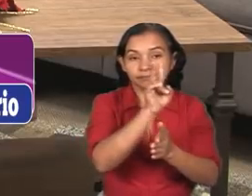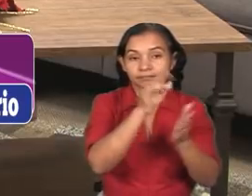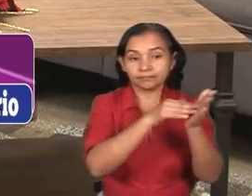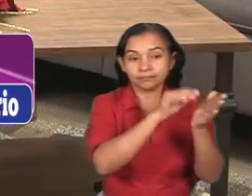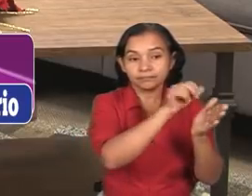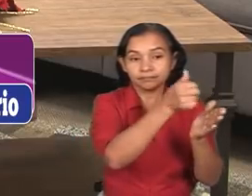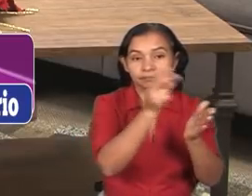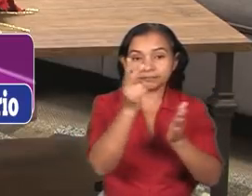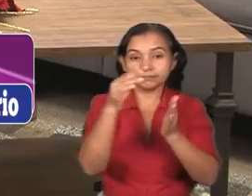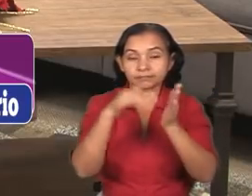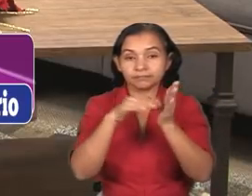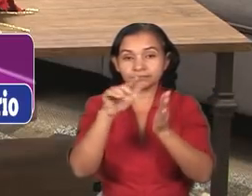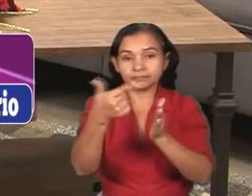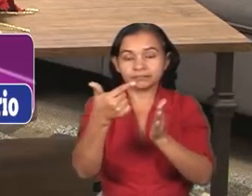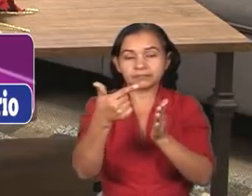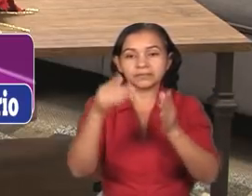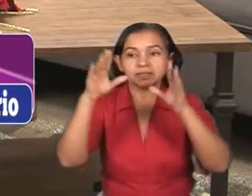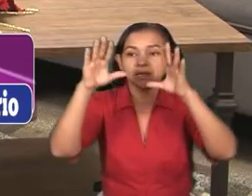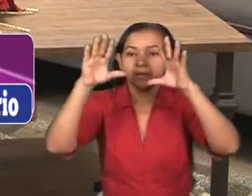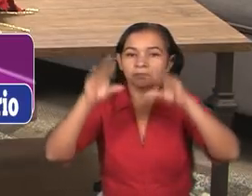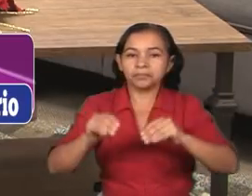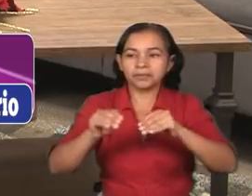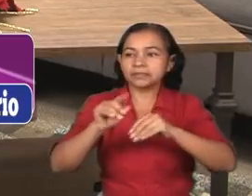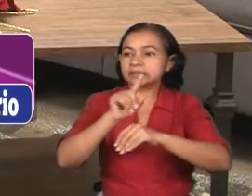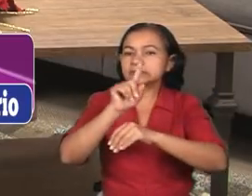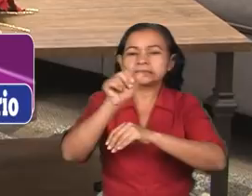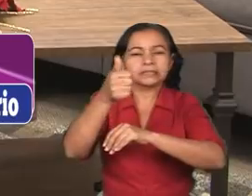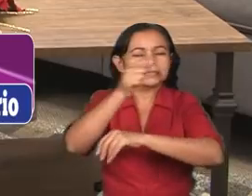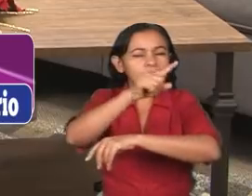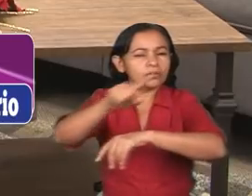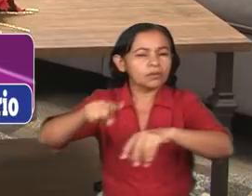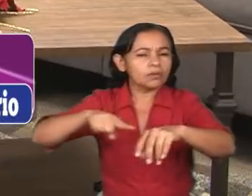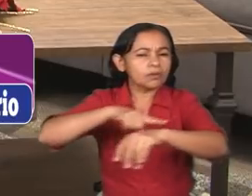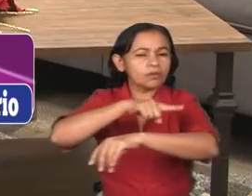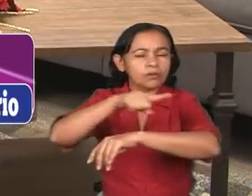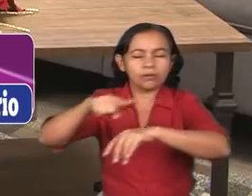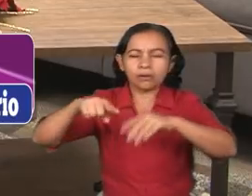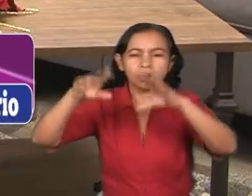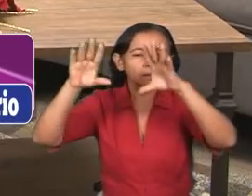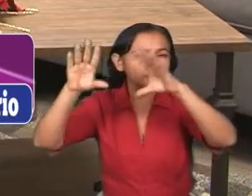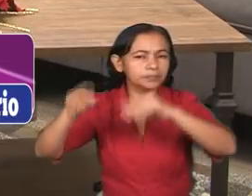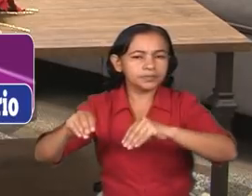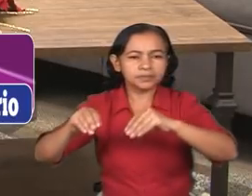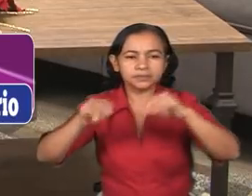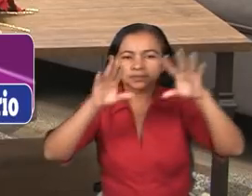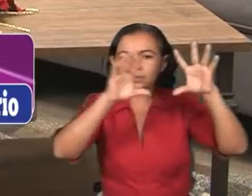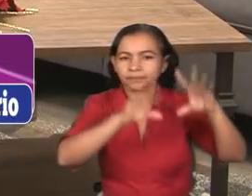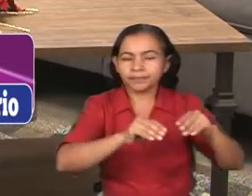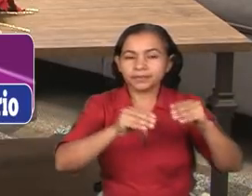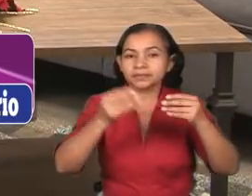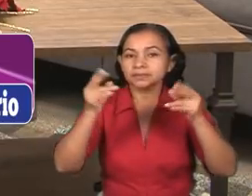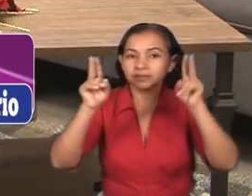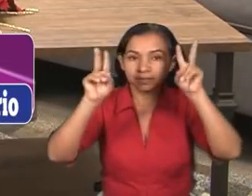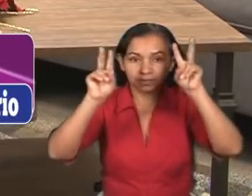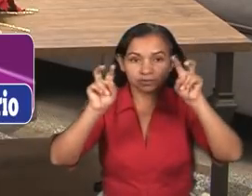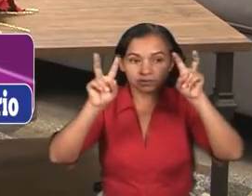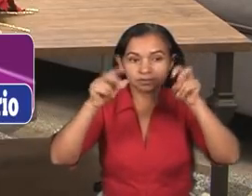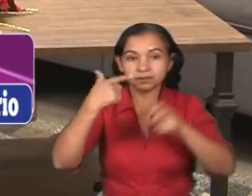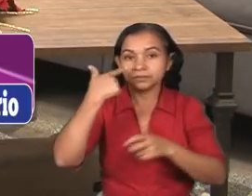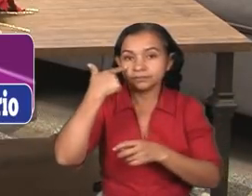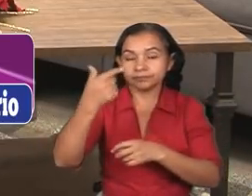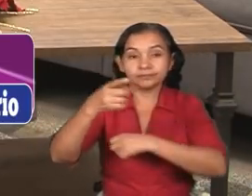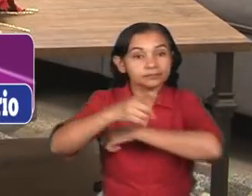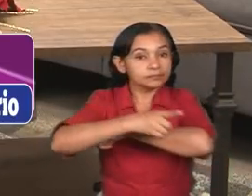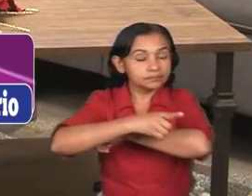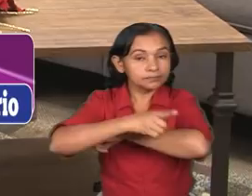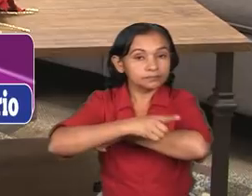Nicaragua existían apagones de más de 16 horas por día. Que claro, también afectaban el bombeo y el sistema claro, de reacción. Entonces ese es un tema, ¿verdad?, que hay que reconocer que el comandante